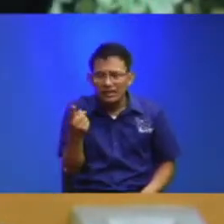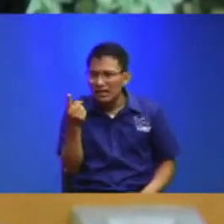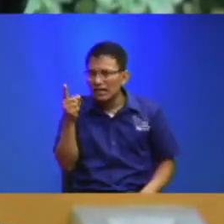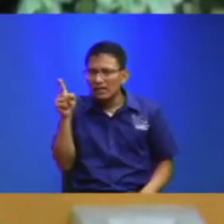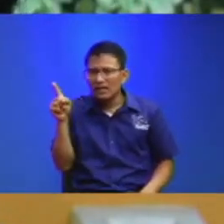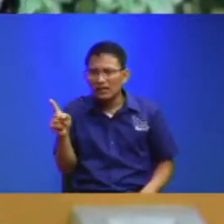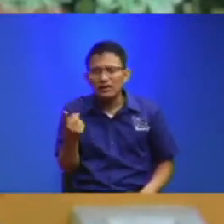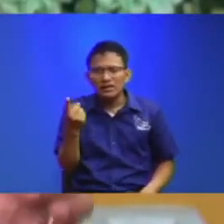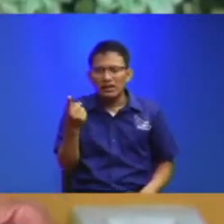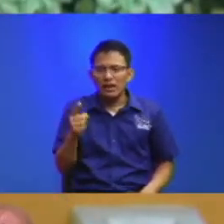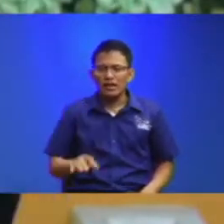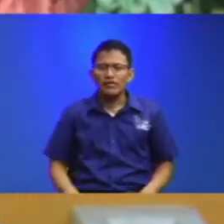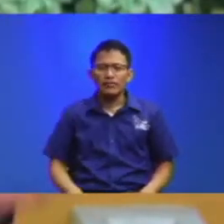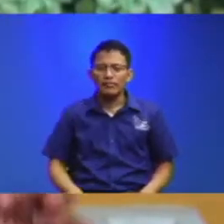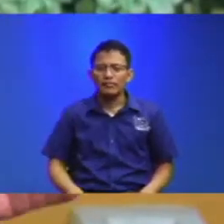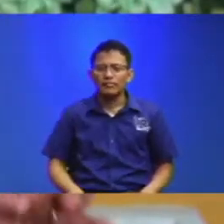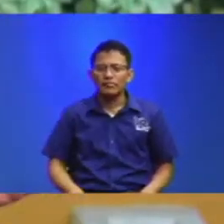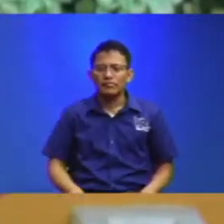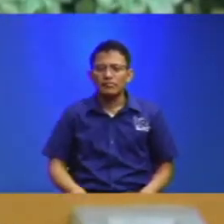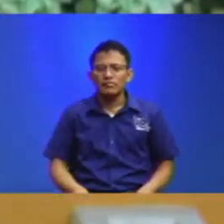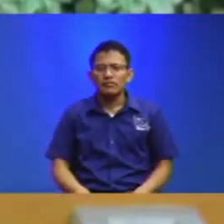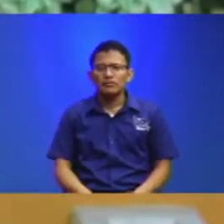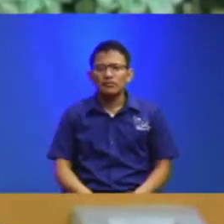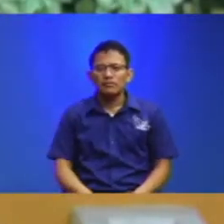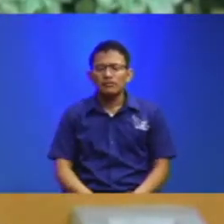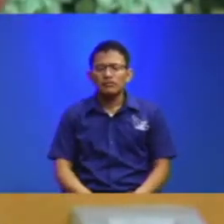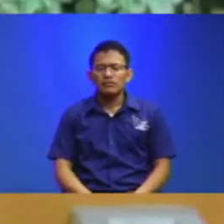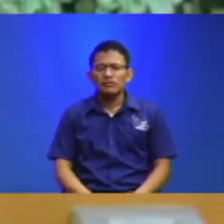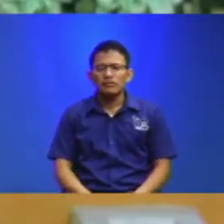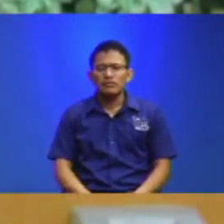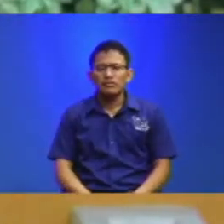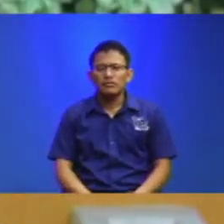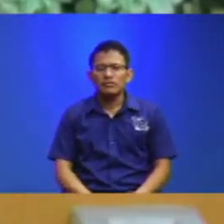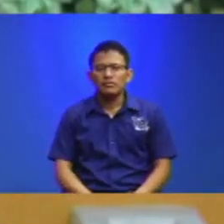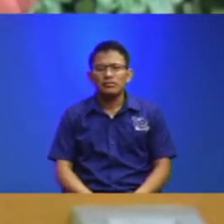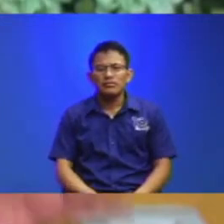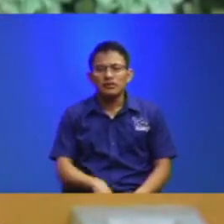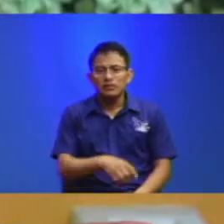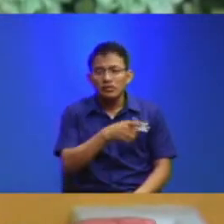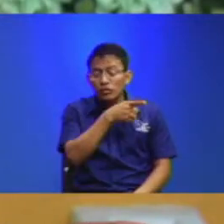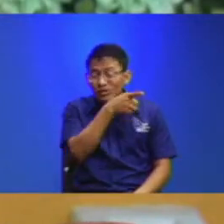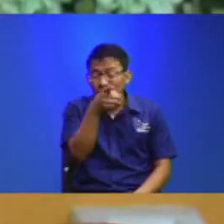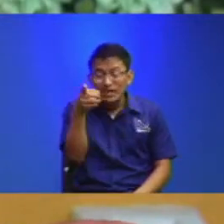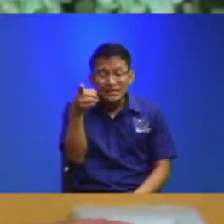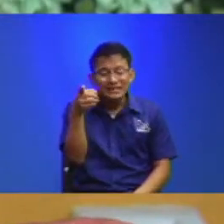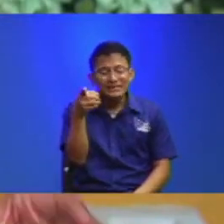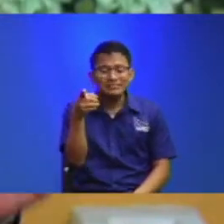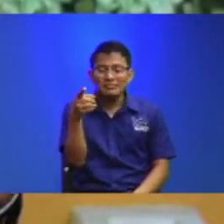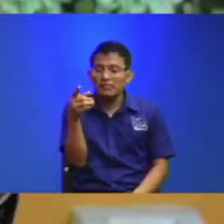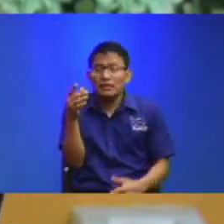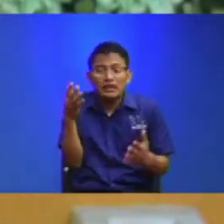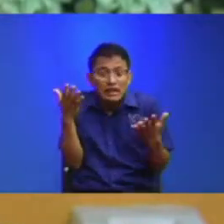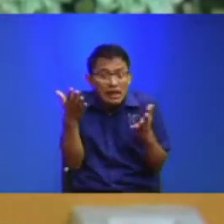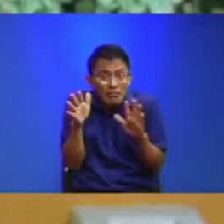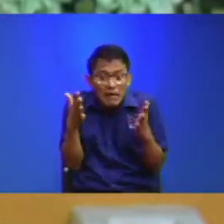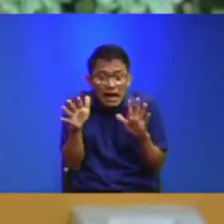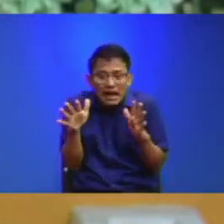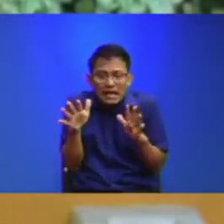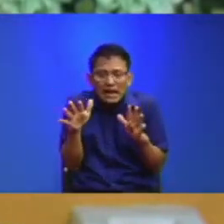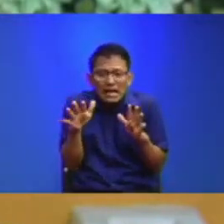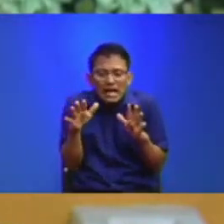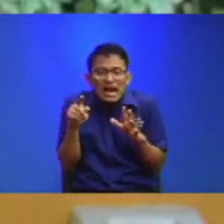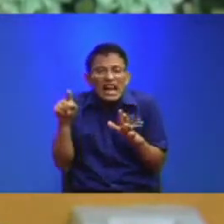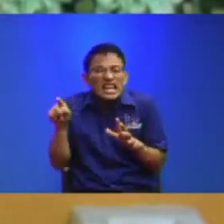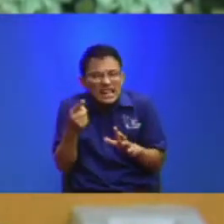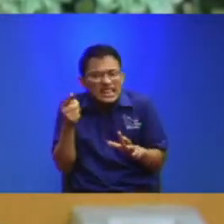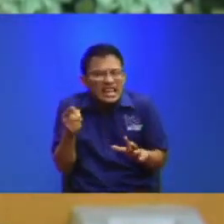otro se siente abrumado. Yo lo que te podría decir es, no temas lo que te pueda decir el hombre. Tienes que tener la confianza,